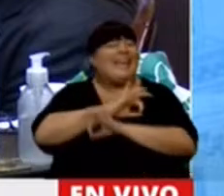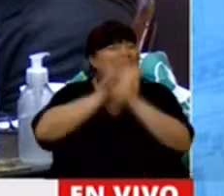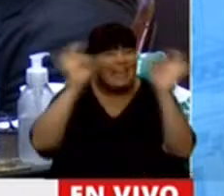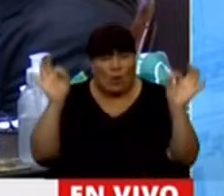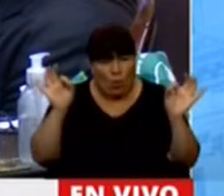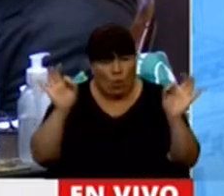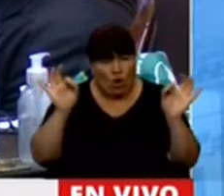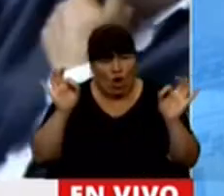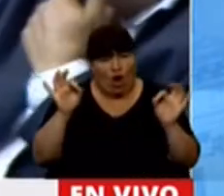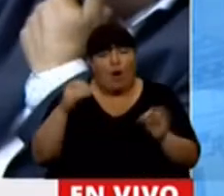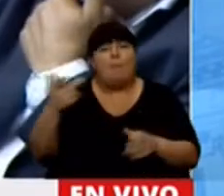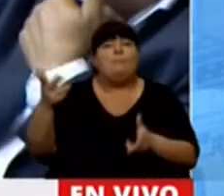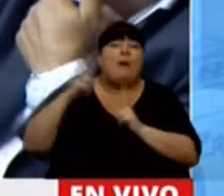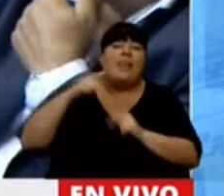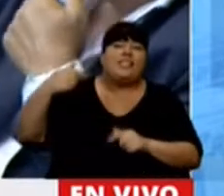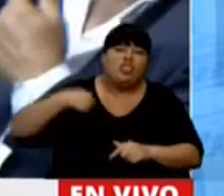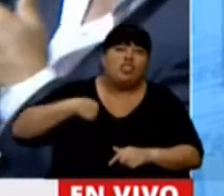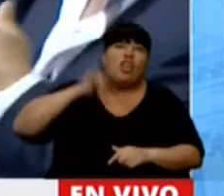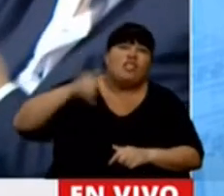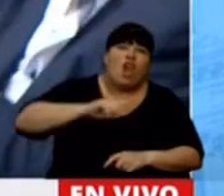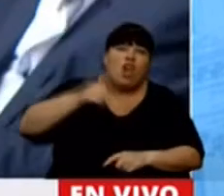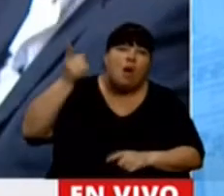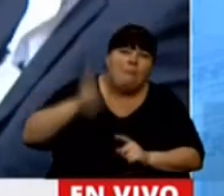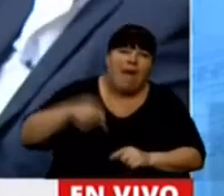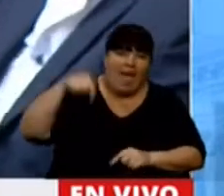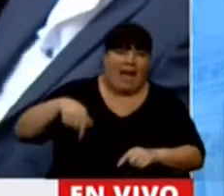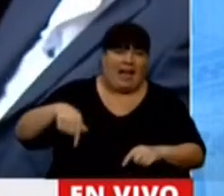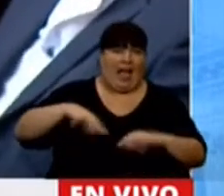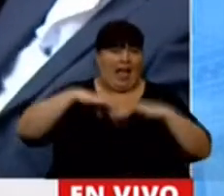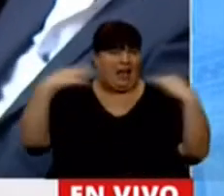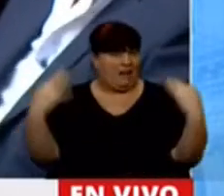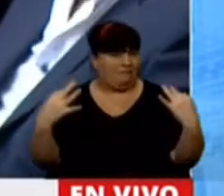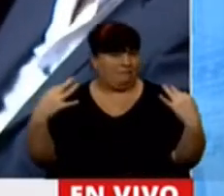ninguno, va a decirme lo que yo tengo que hacer hoy aquí en esta banca.